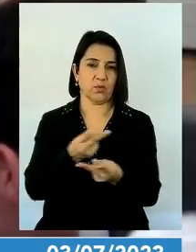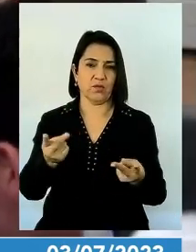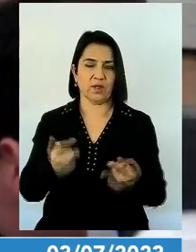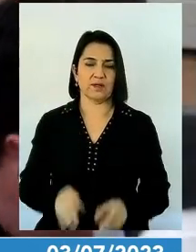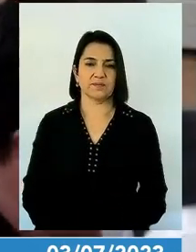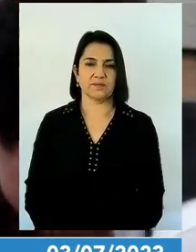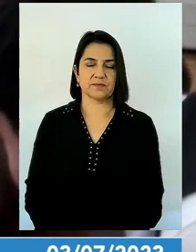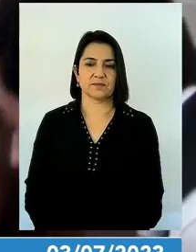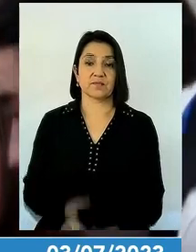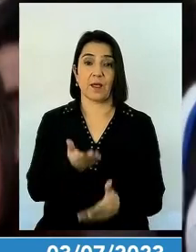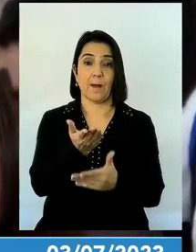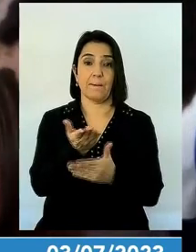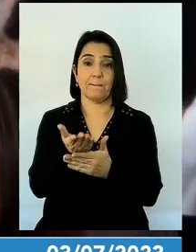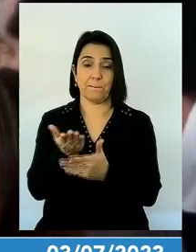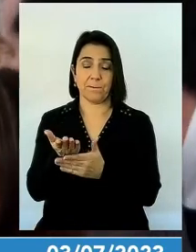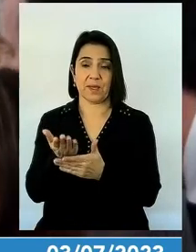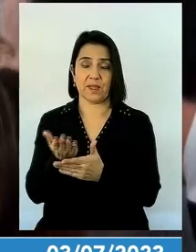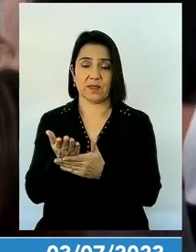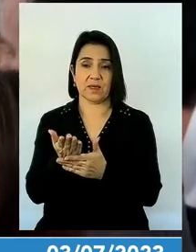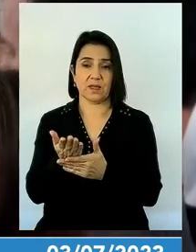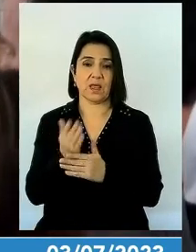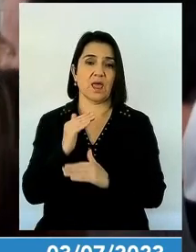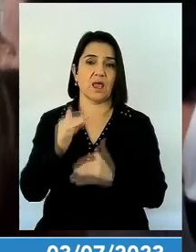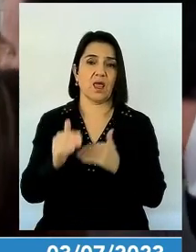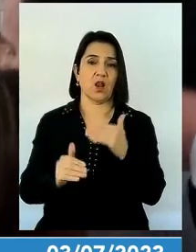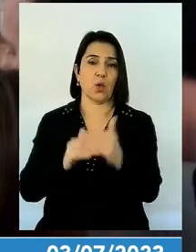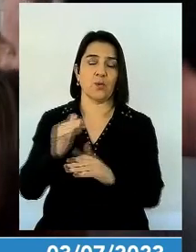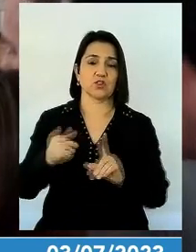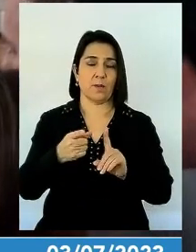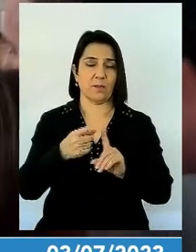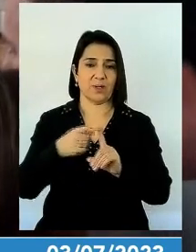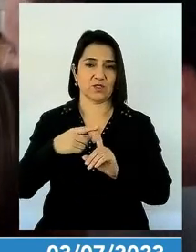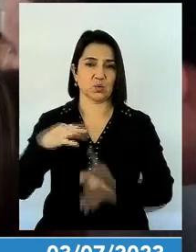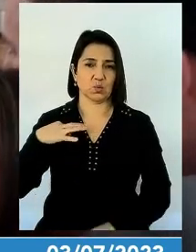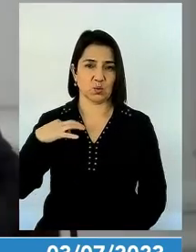solicitadas en el marco del proceso de participación ciudadana.